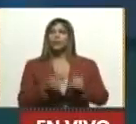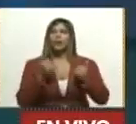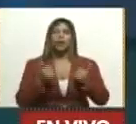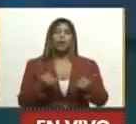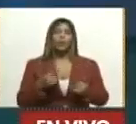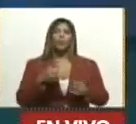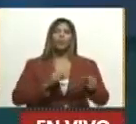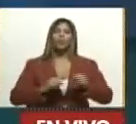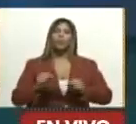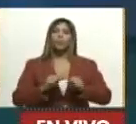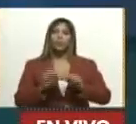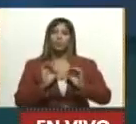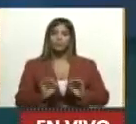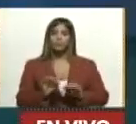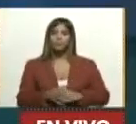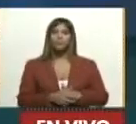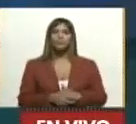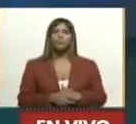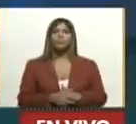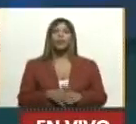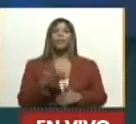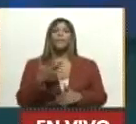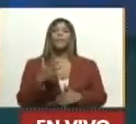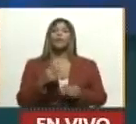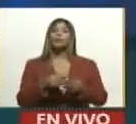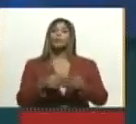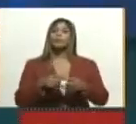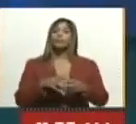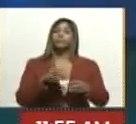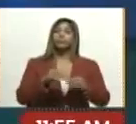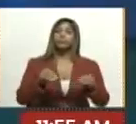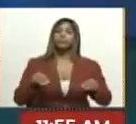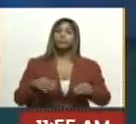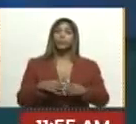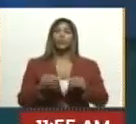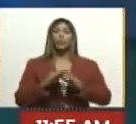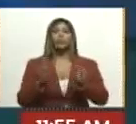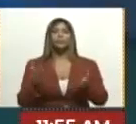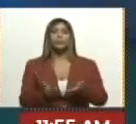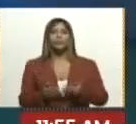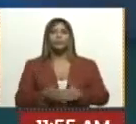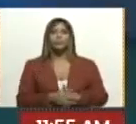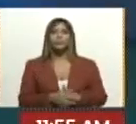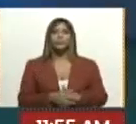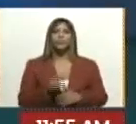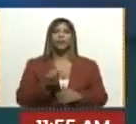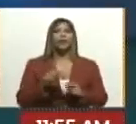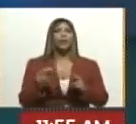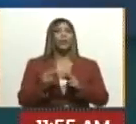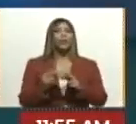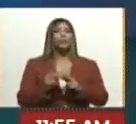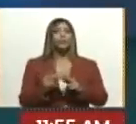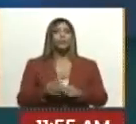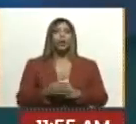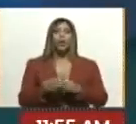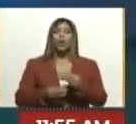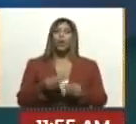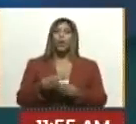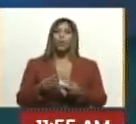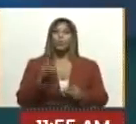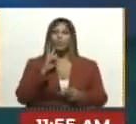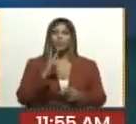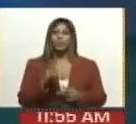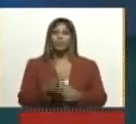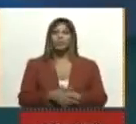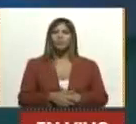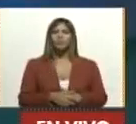hay un movimiento consolidado que pareciera expandirse por toda la región y el mundo. Y de allí conocer cómo ve usted